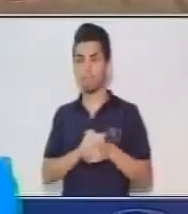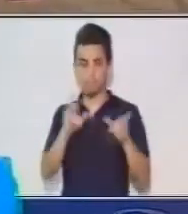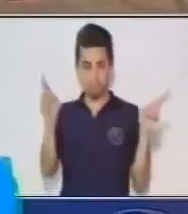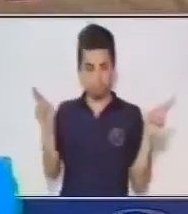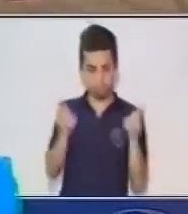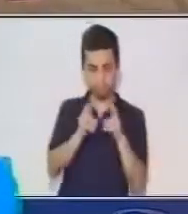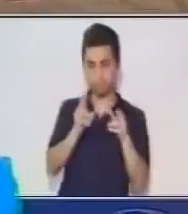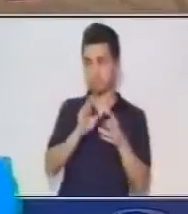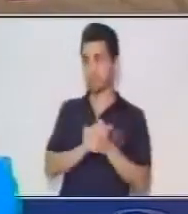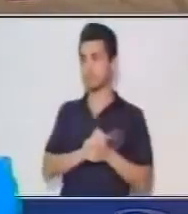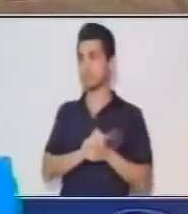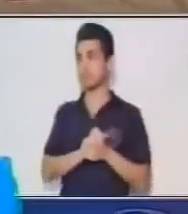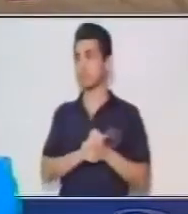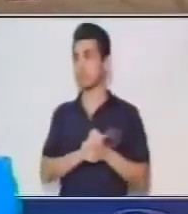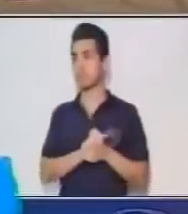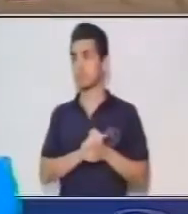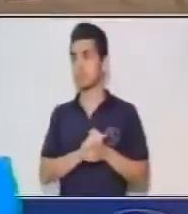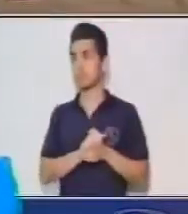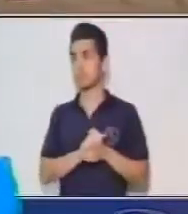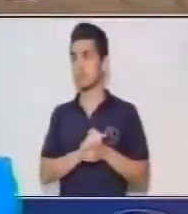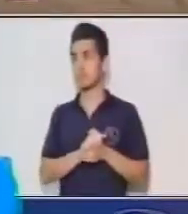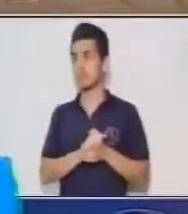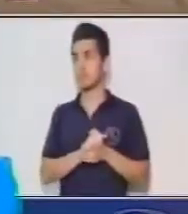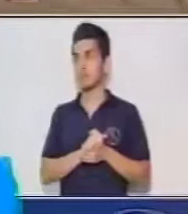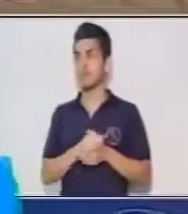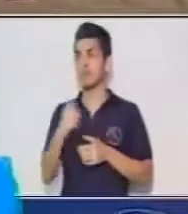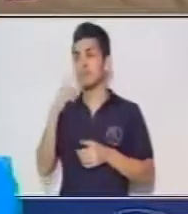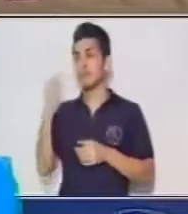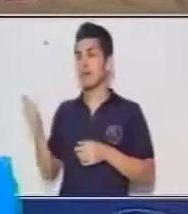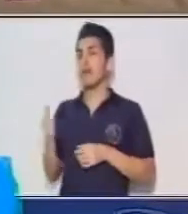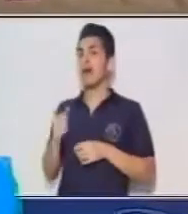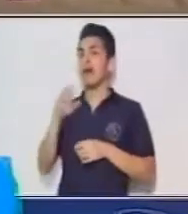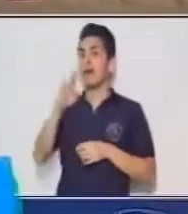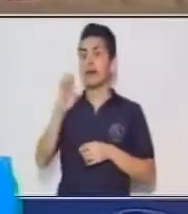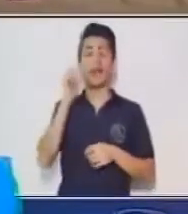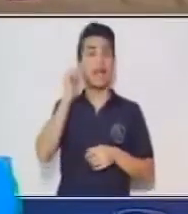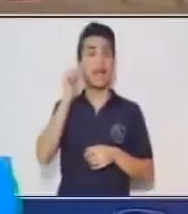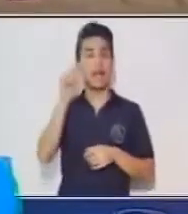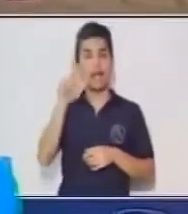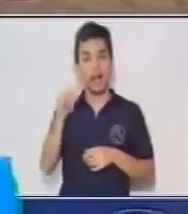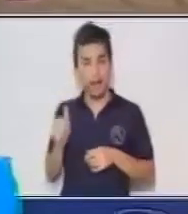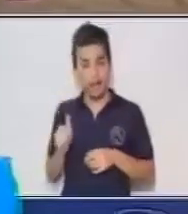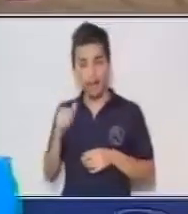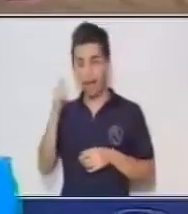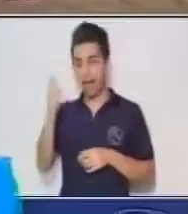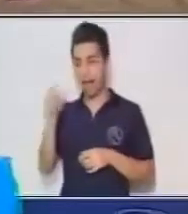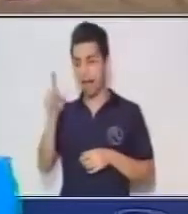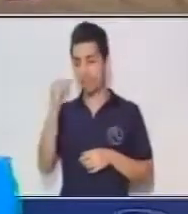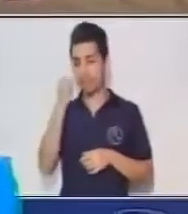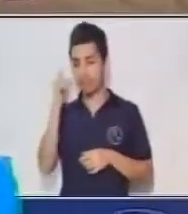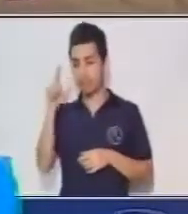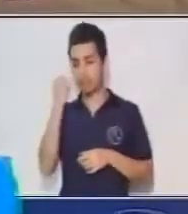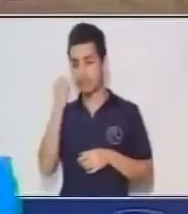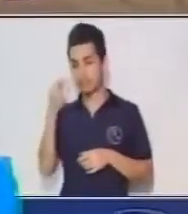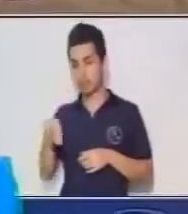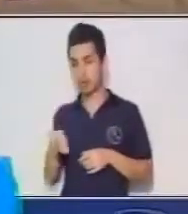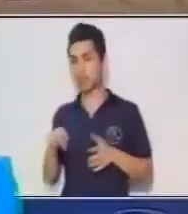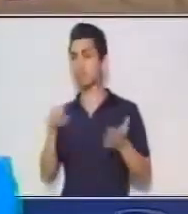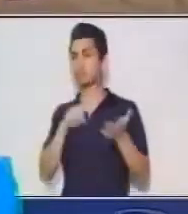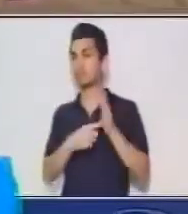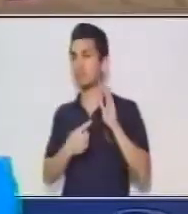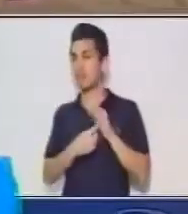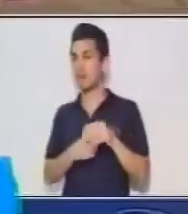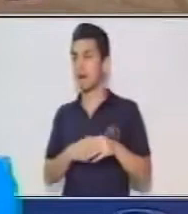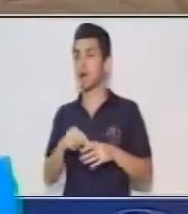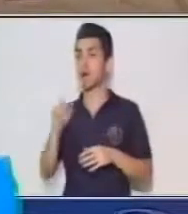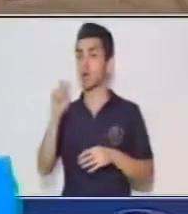resumida. Vamos a iniciar con la regla de la adición. Sabemos que si un número que